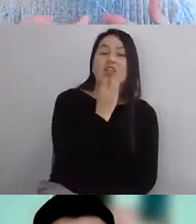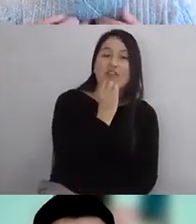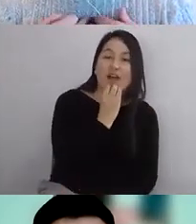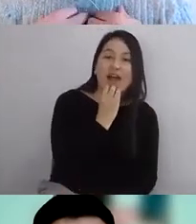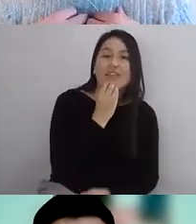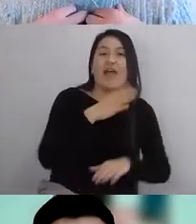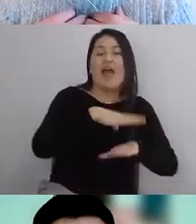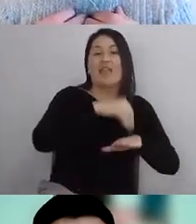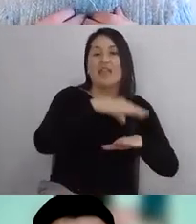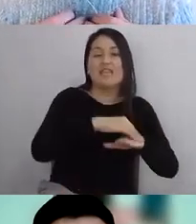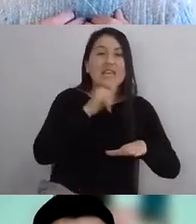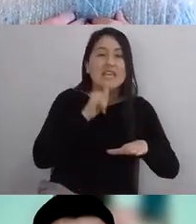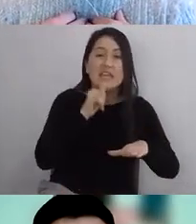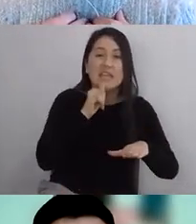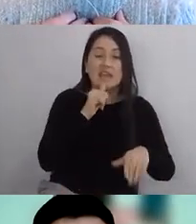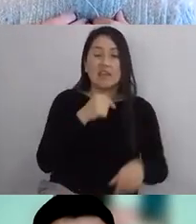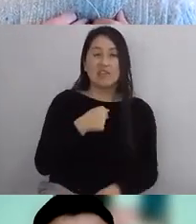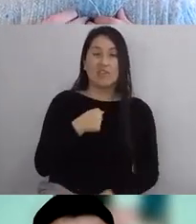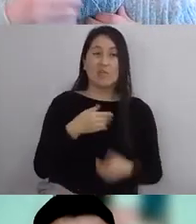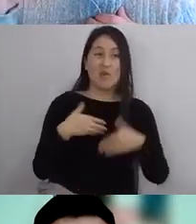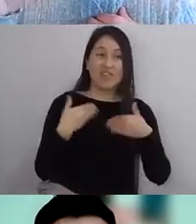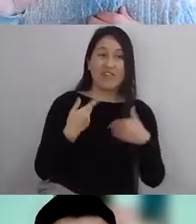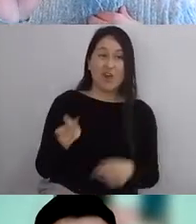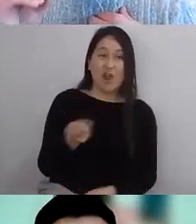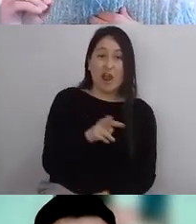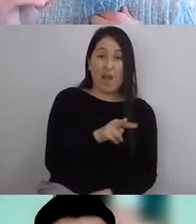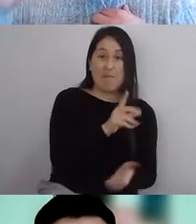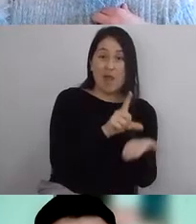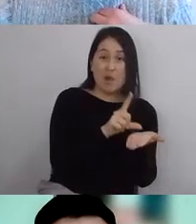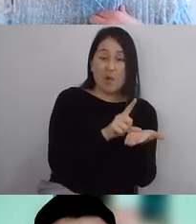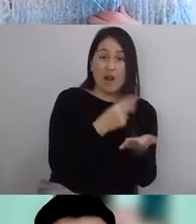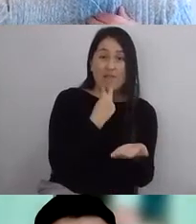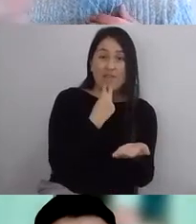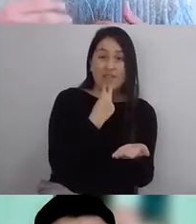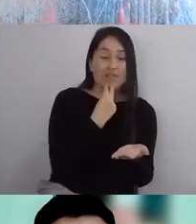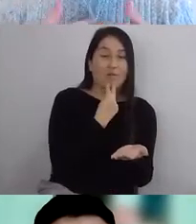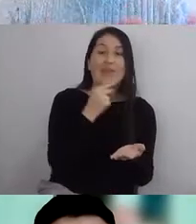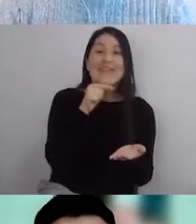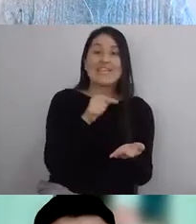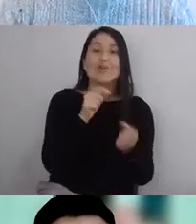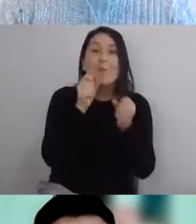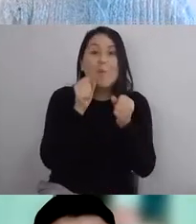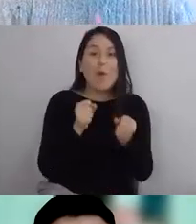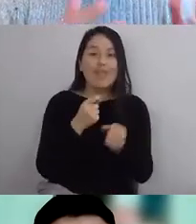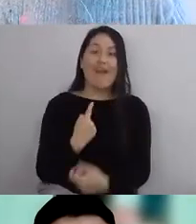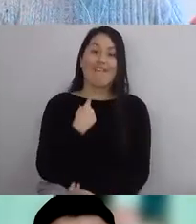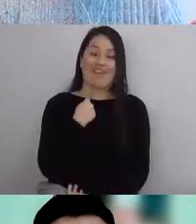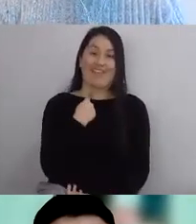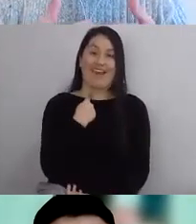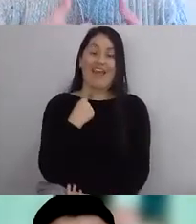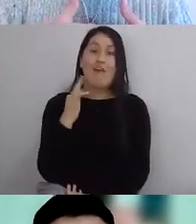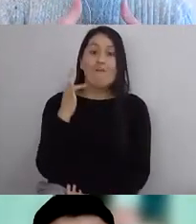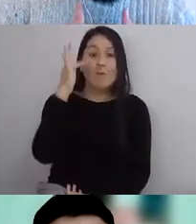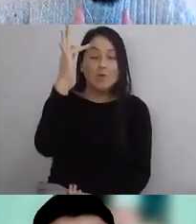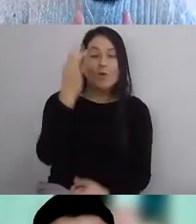país, quizás a mí como Ignacio no me motiva tanto. Y eso puede afectar a futuro que yo deje ese trabajo o finalmente